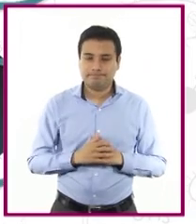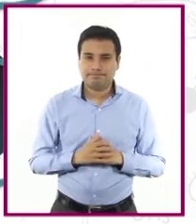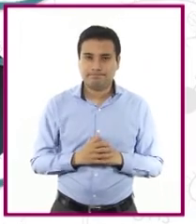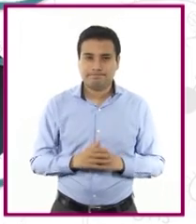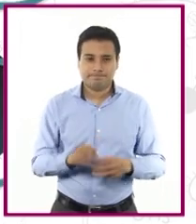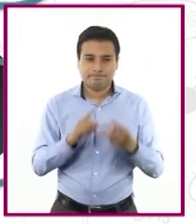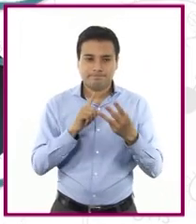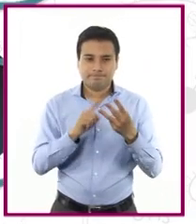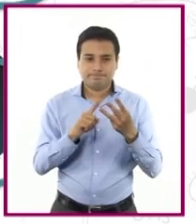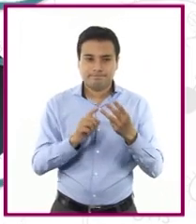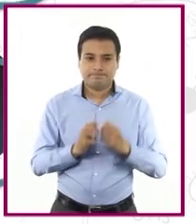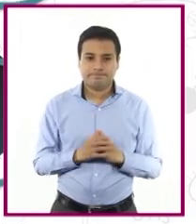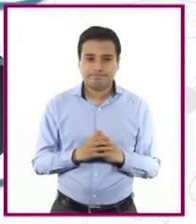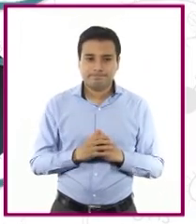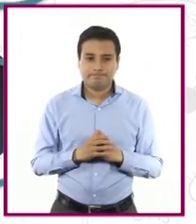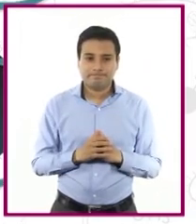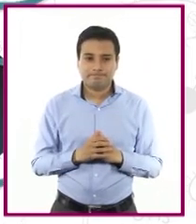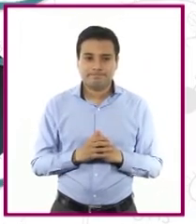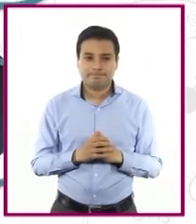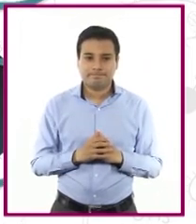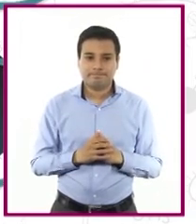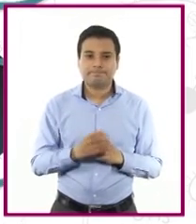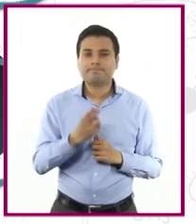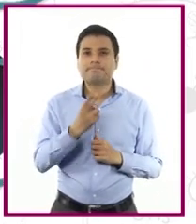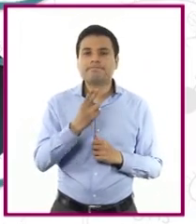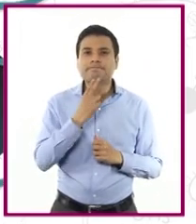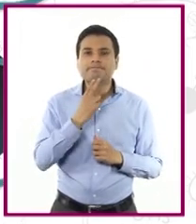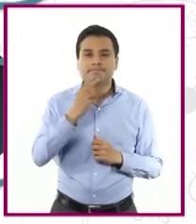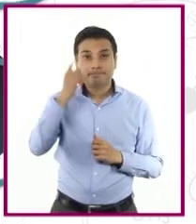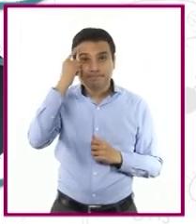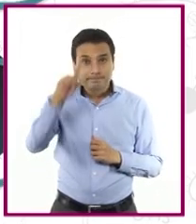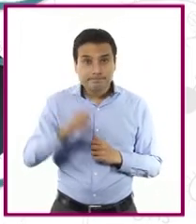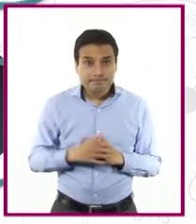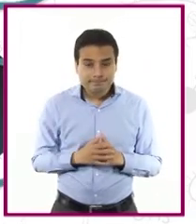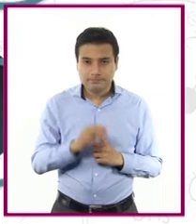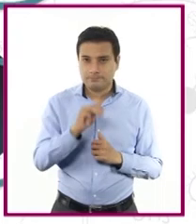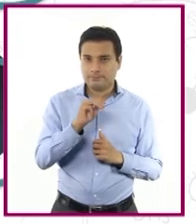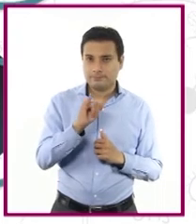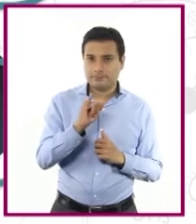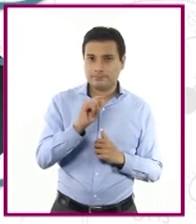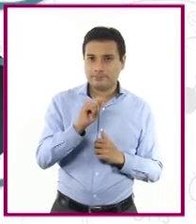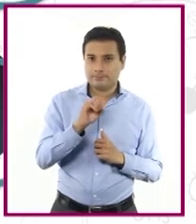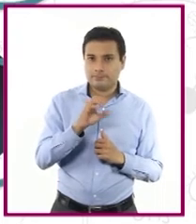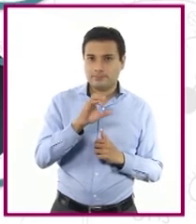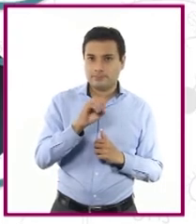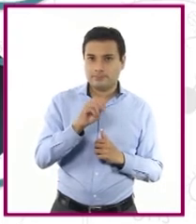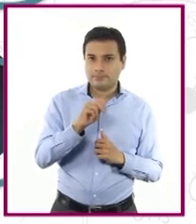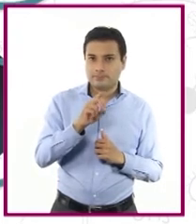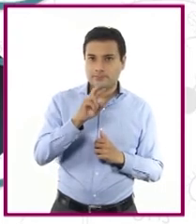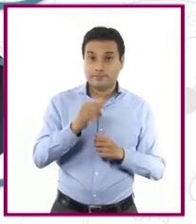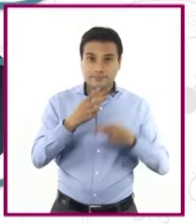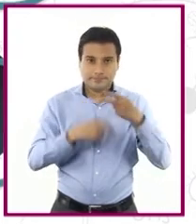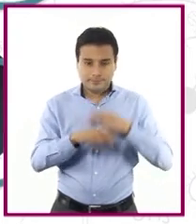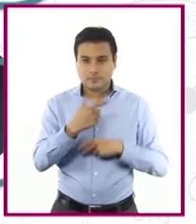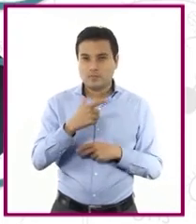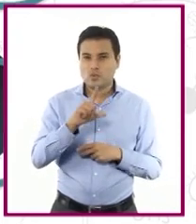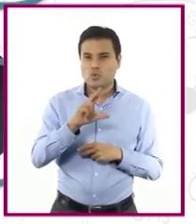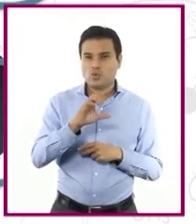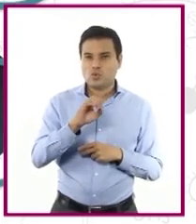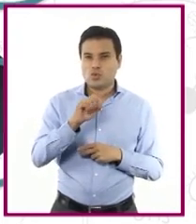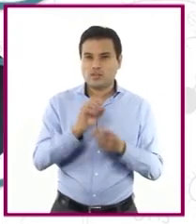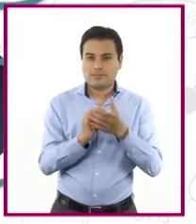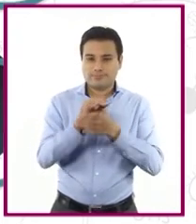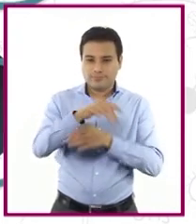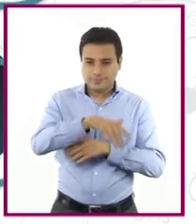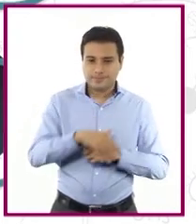C. Son responsables directos de la formación de la glucosa en la mitocondria. D. Contiene